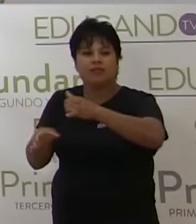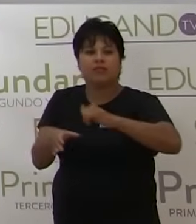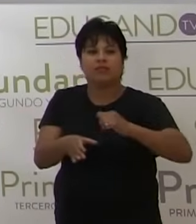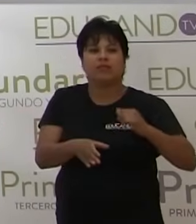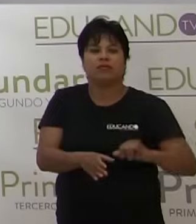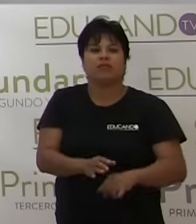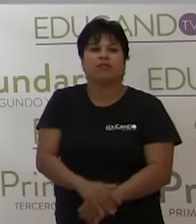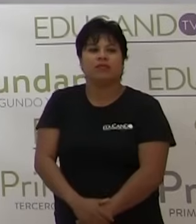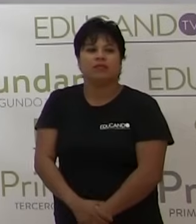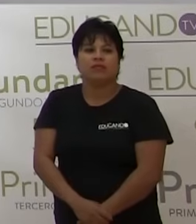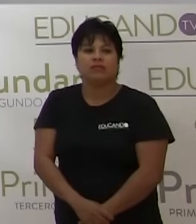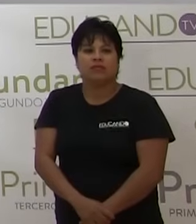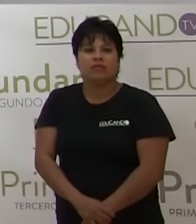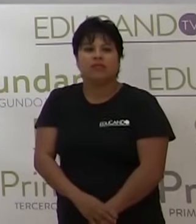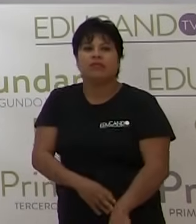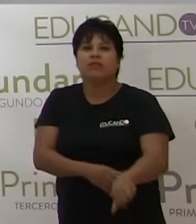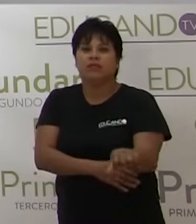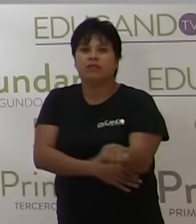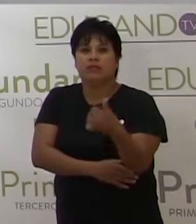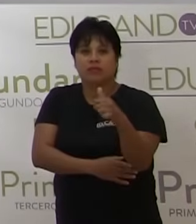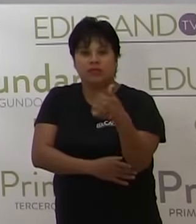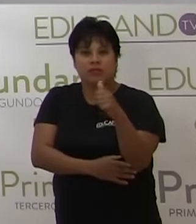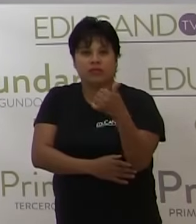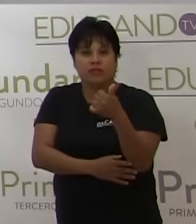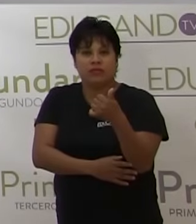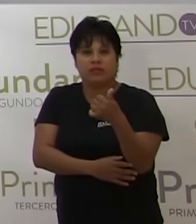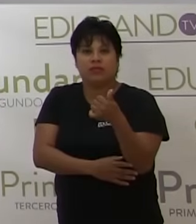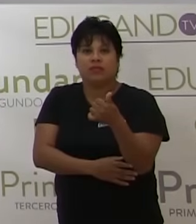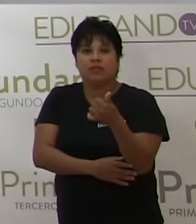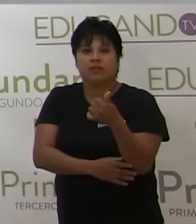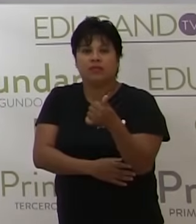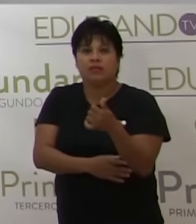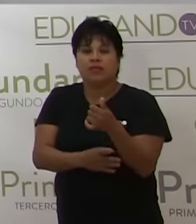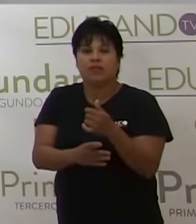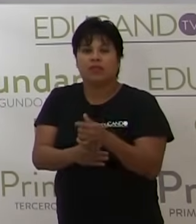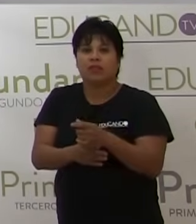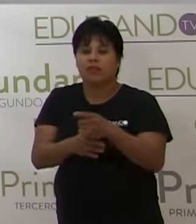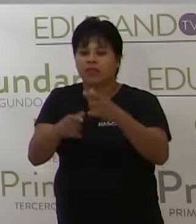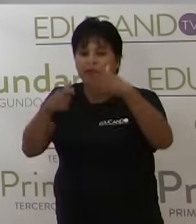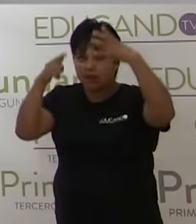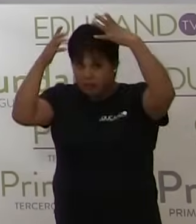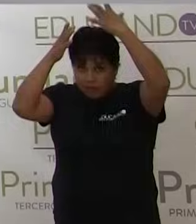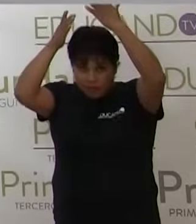refrescos a las 11 colgar los